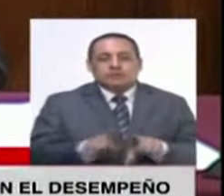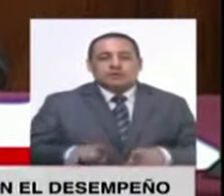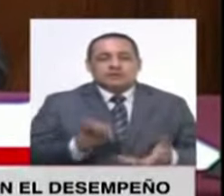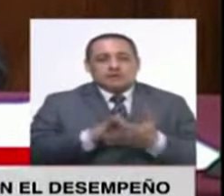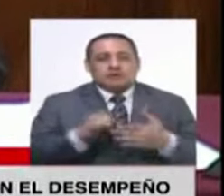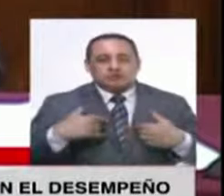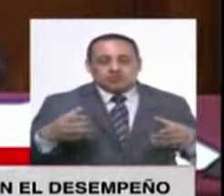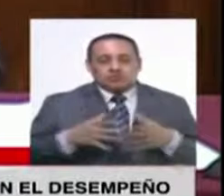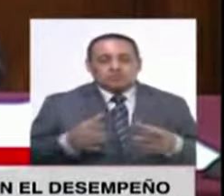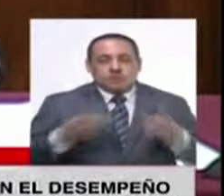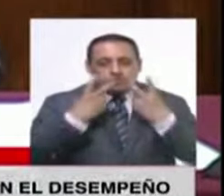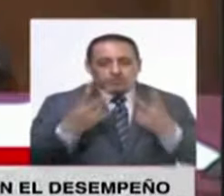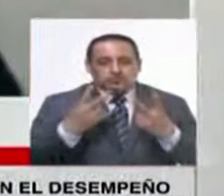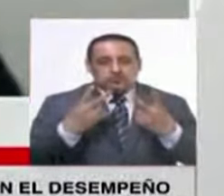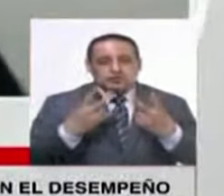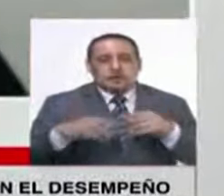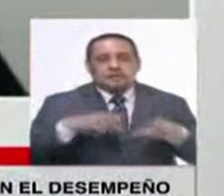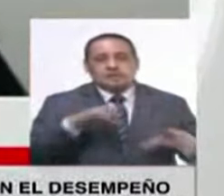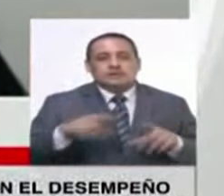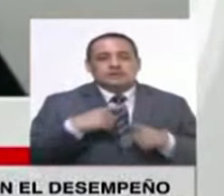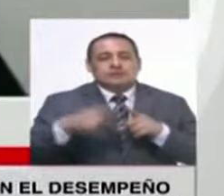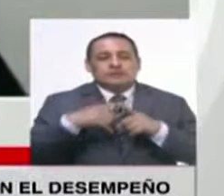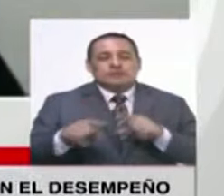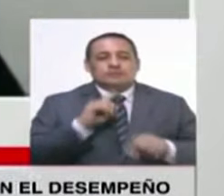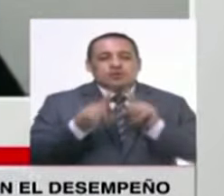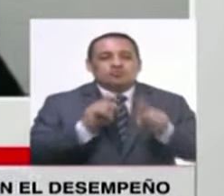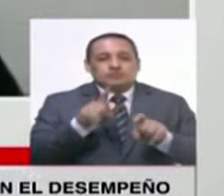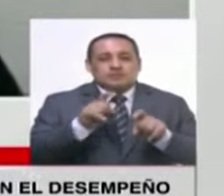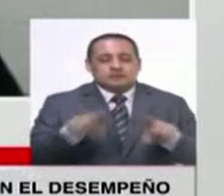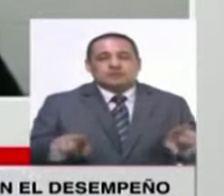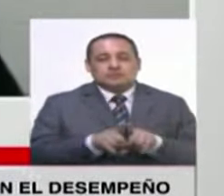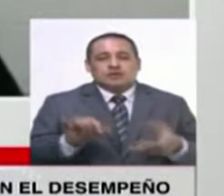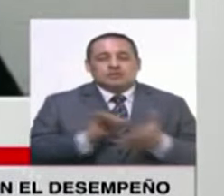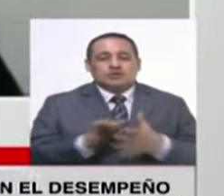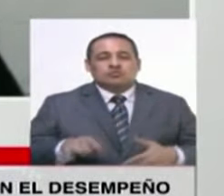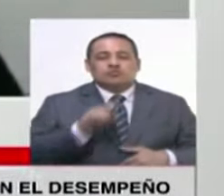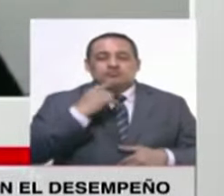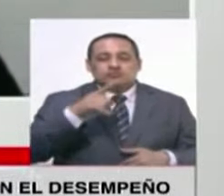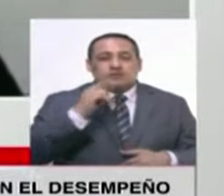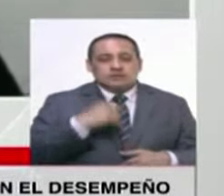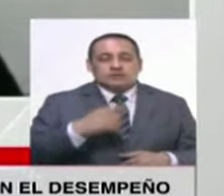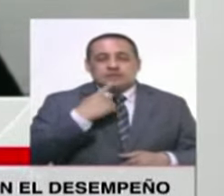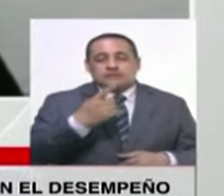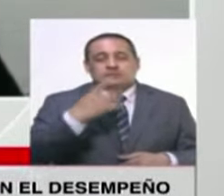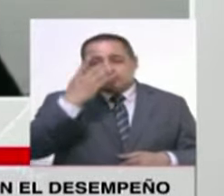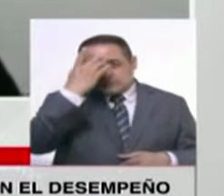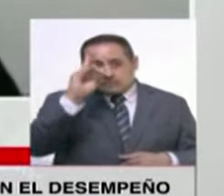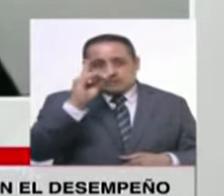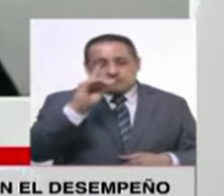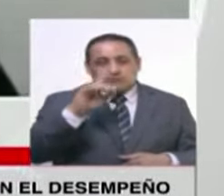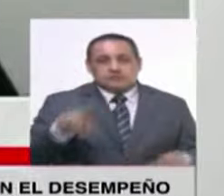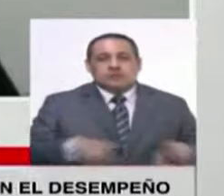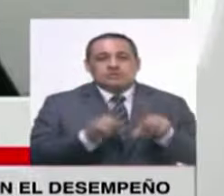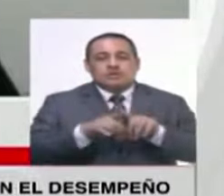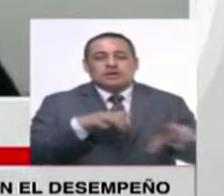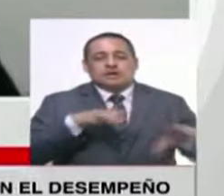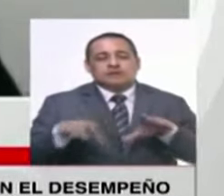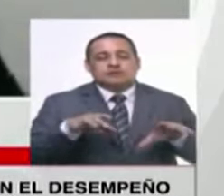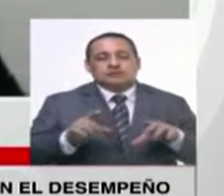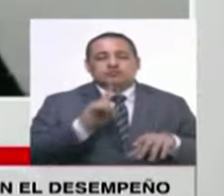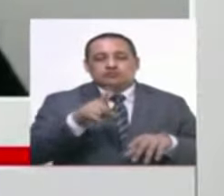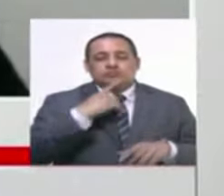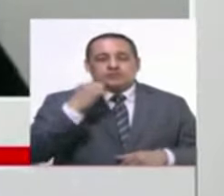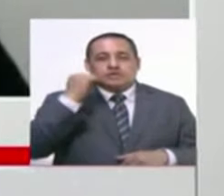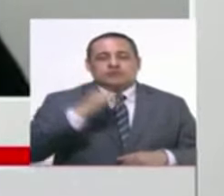obstante, nosotros vamos a hacer las preguntas y usted decidirá hacer uso de